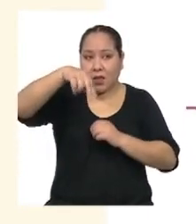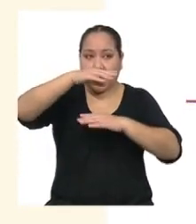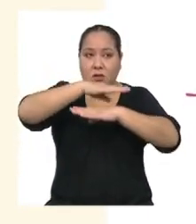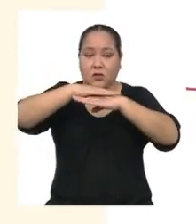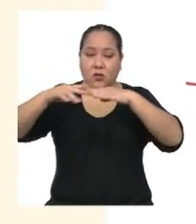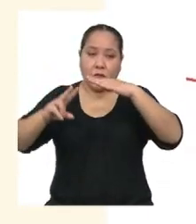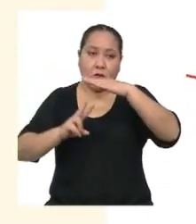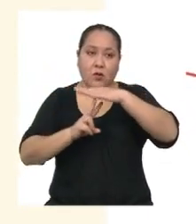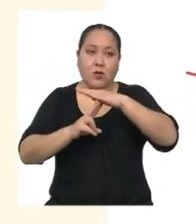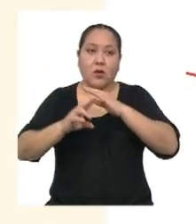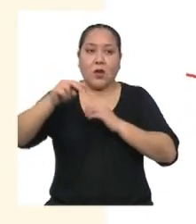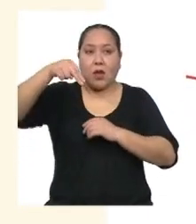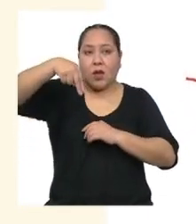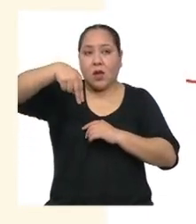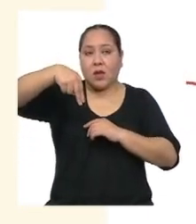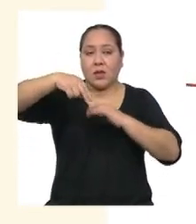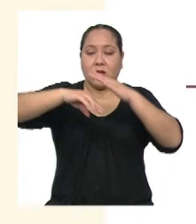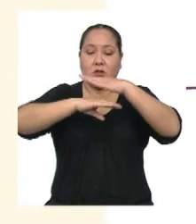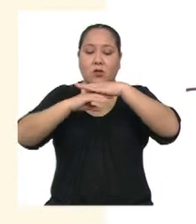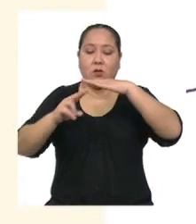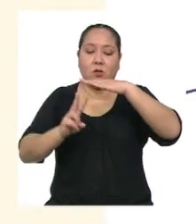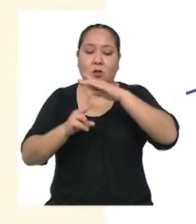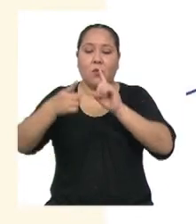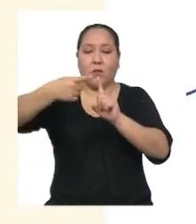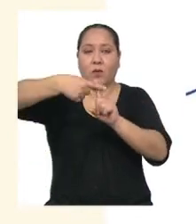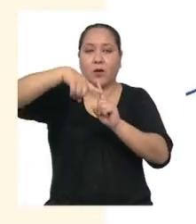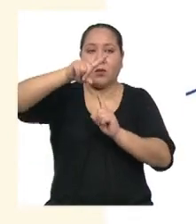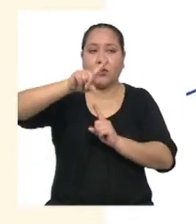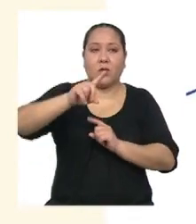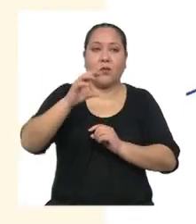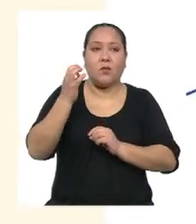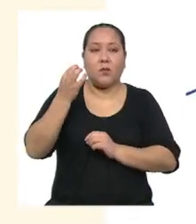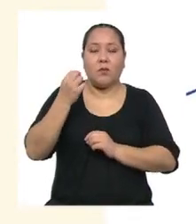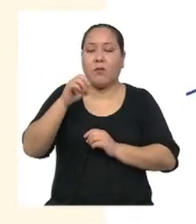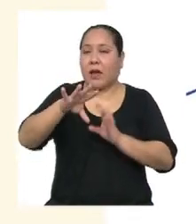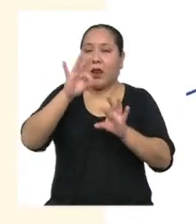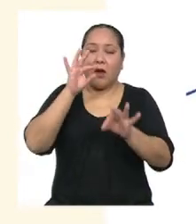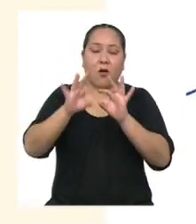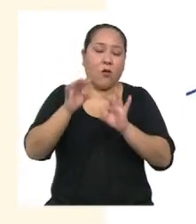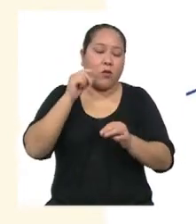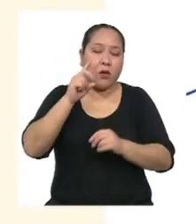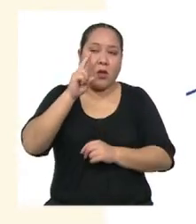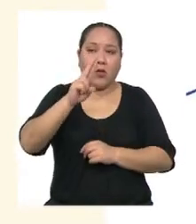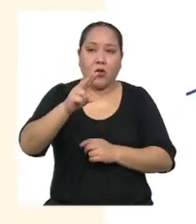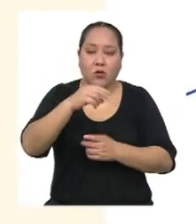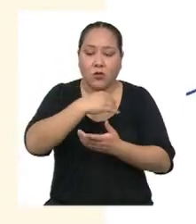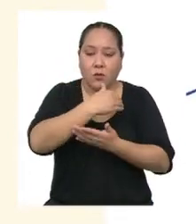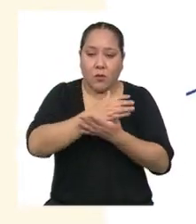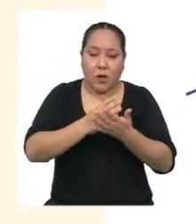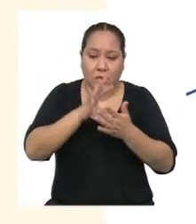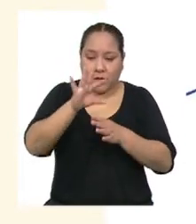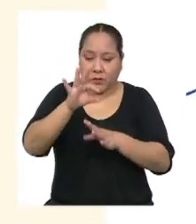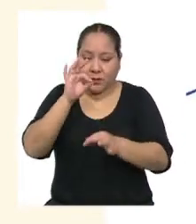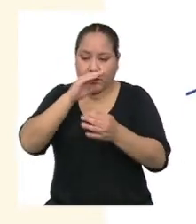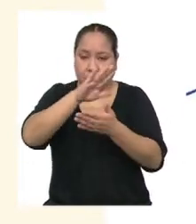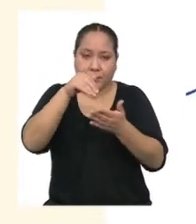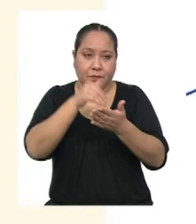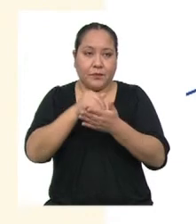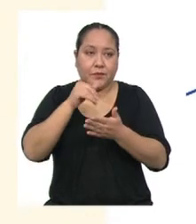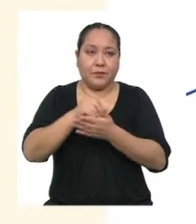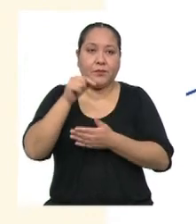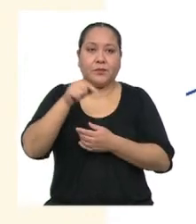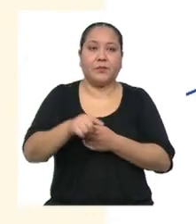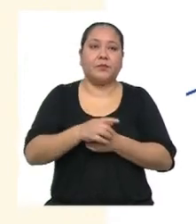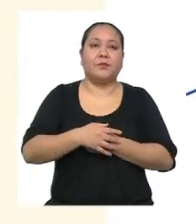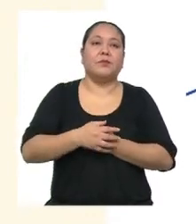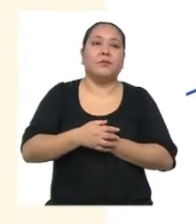n sobre 2 más 1 para hallar la posición de los dos valores centrales, lo que nos da como resultado el valor ubicado